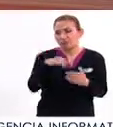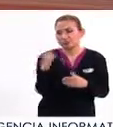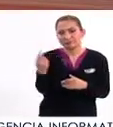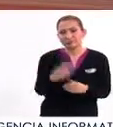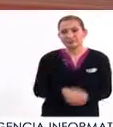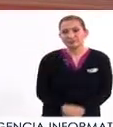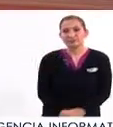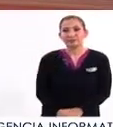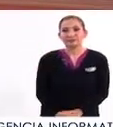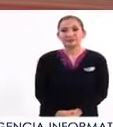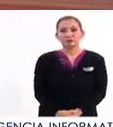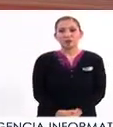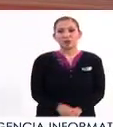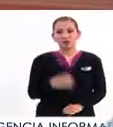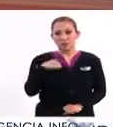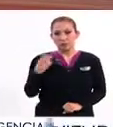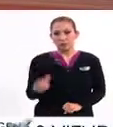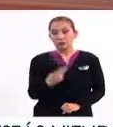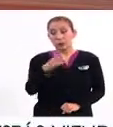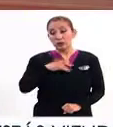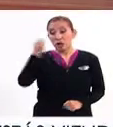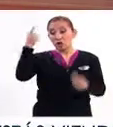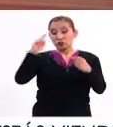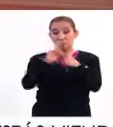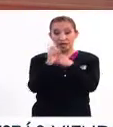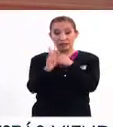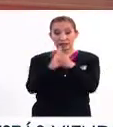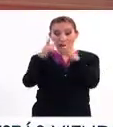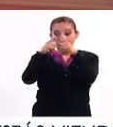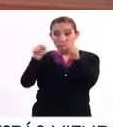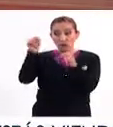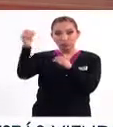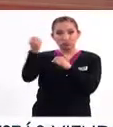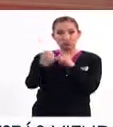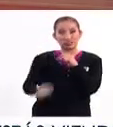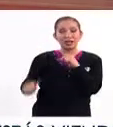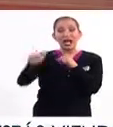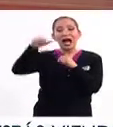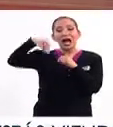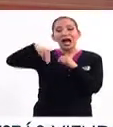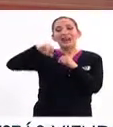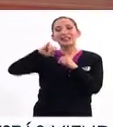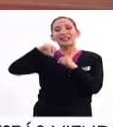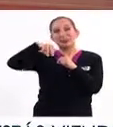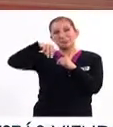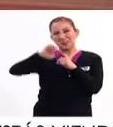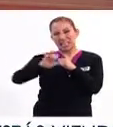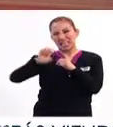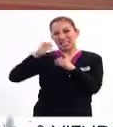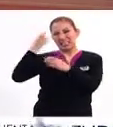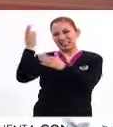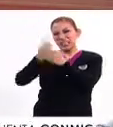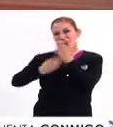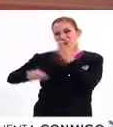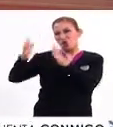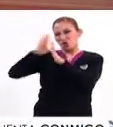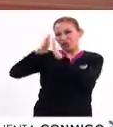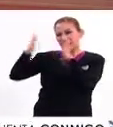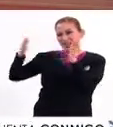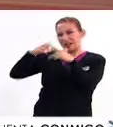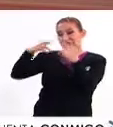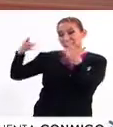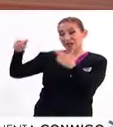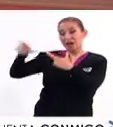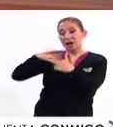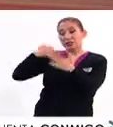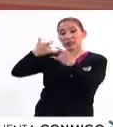los libros ilustrados, no solamente hacen historietas para divertirnos. Yo me sorprendí mucho en una biblioteca que tiene muchos libros de